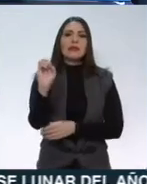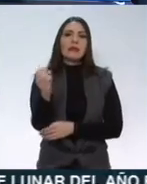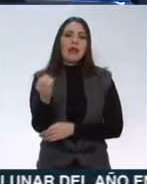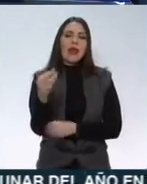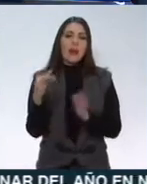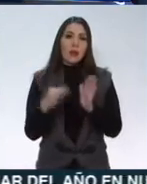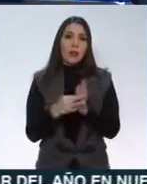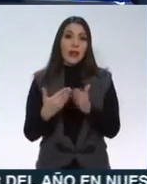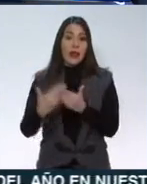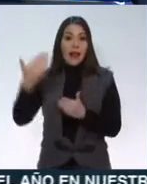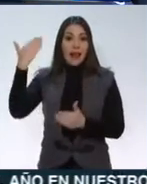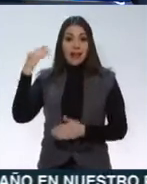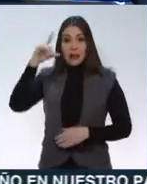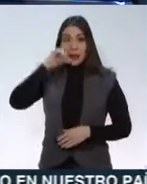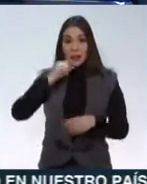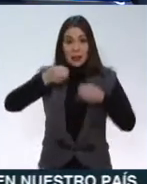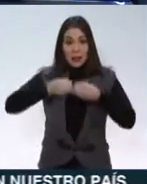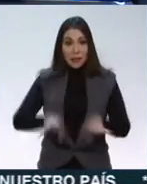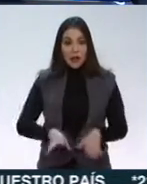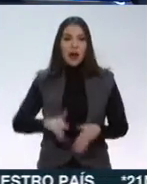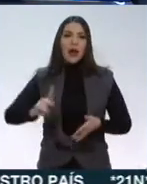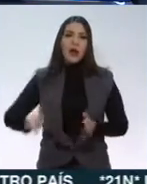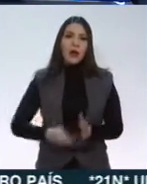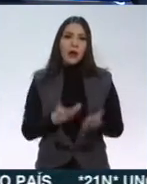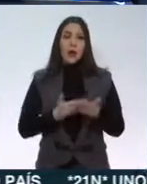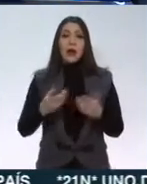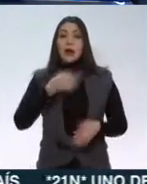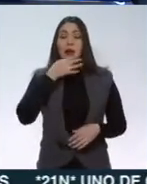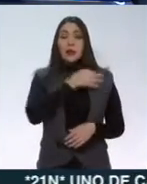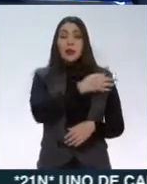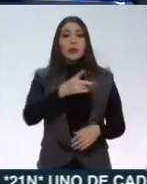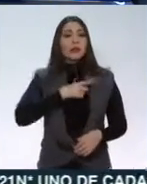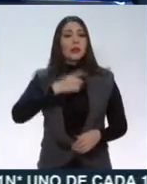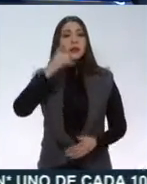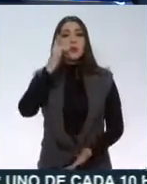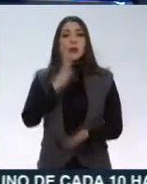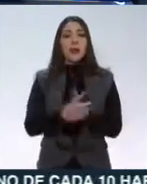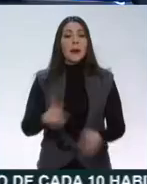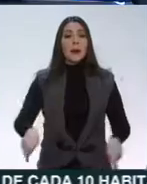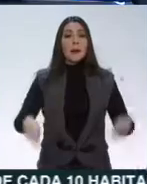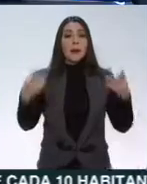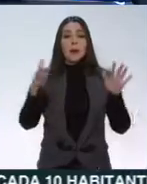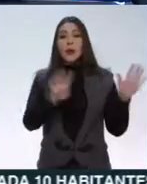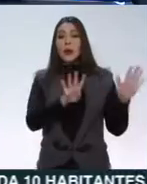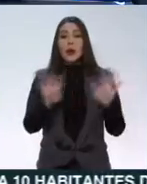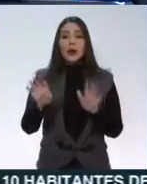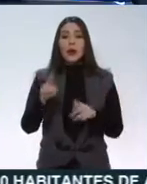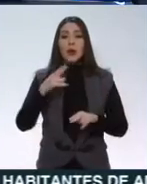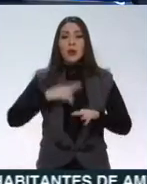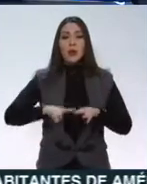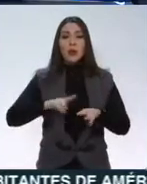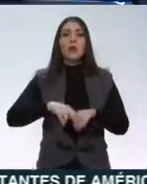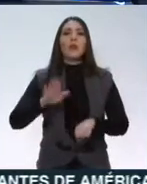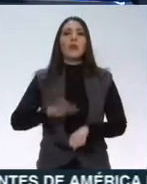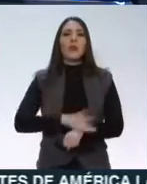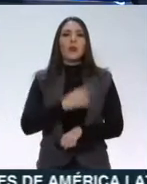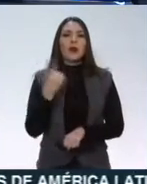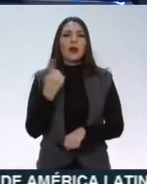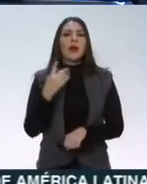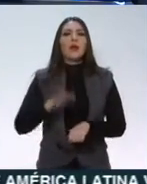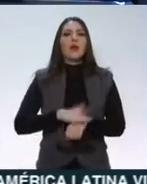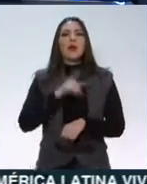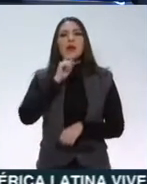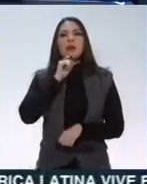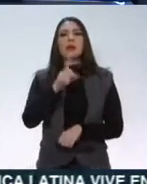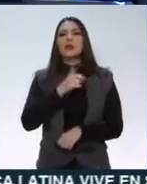de perder y por ahí el tema de que solo se vendieron 900 boletos suena, por supuesto, por el tema de la